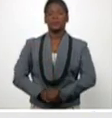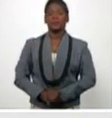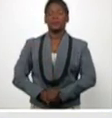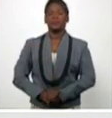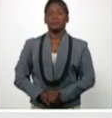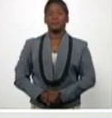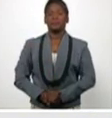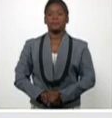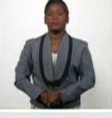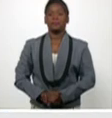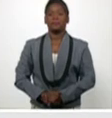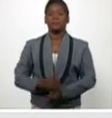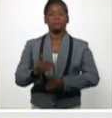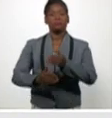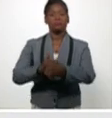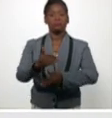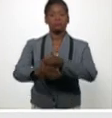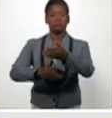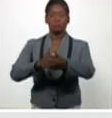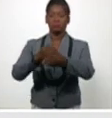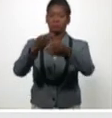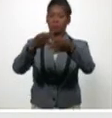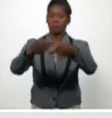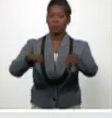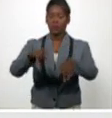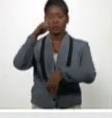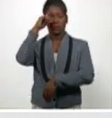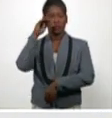una evolución clínica estable de estos